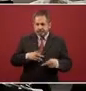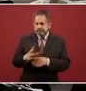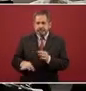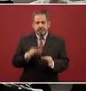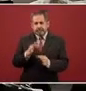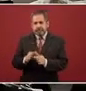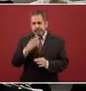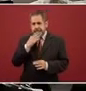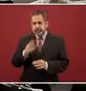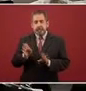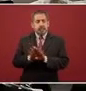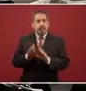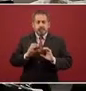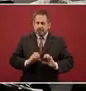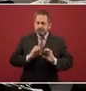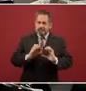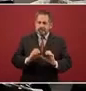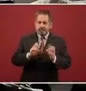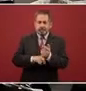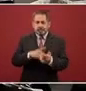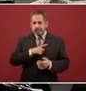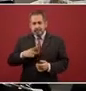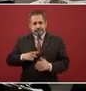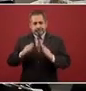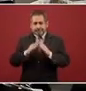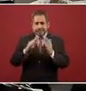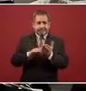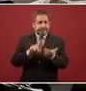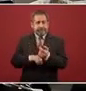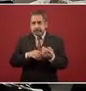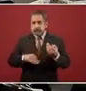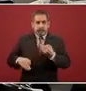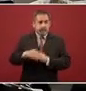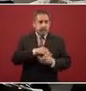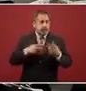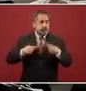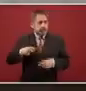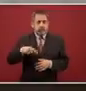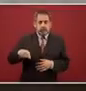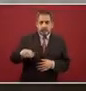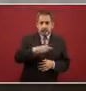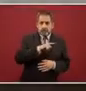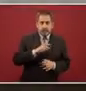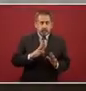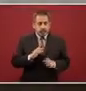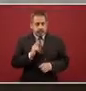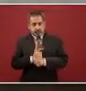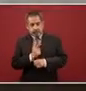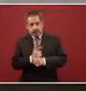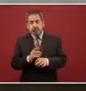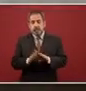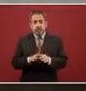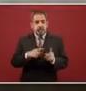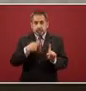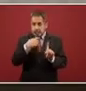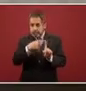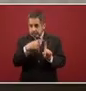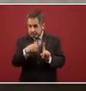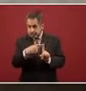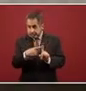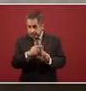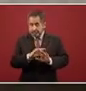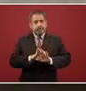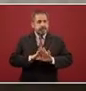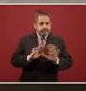medidas o los cuidados que deben de tener en casa, todos los casos que sean ya sea diagnosticados como positivos